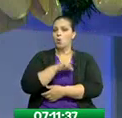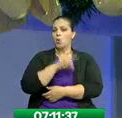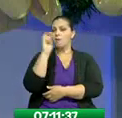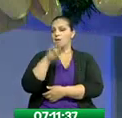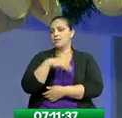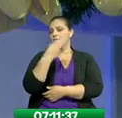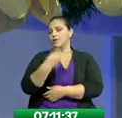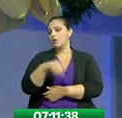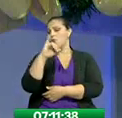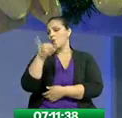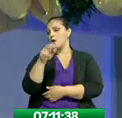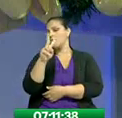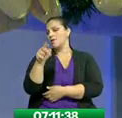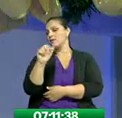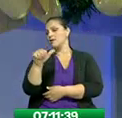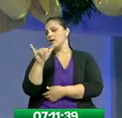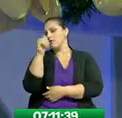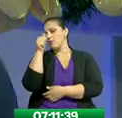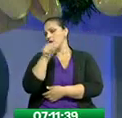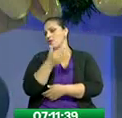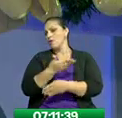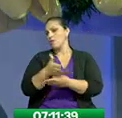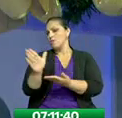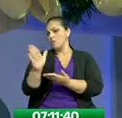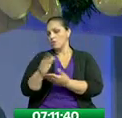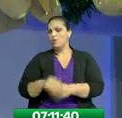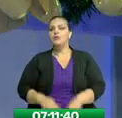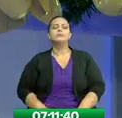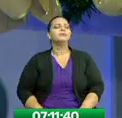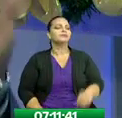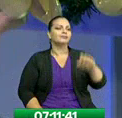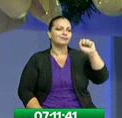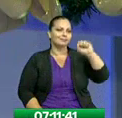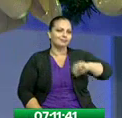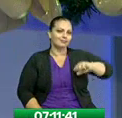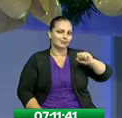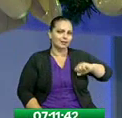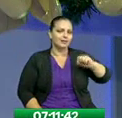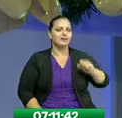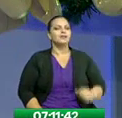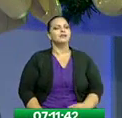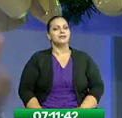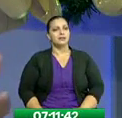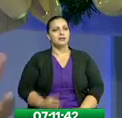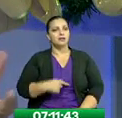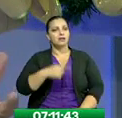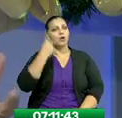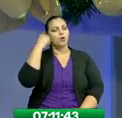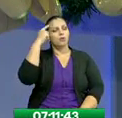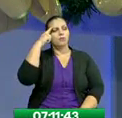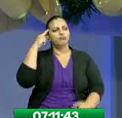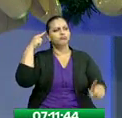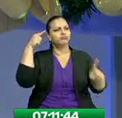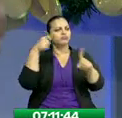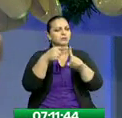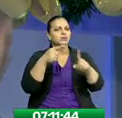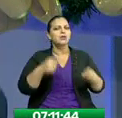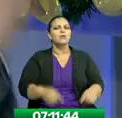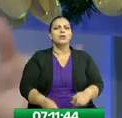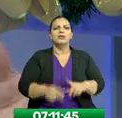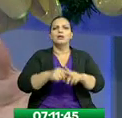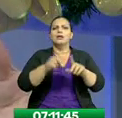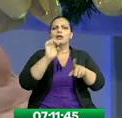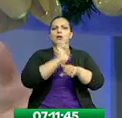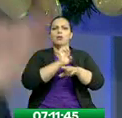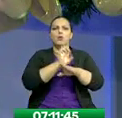ideal, hacia allá es donde buscamos exacto, llegar. Exacto, ese es el objetivo del segundo gran esfuerzo. Igualmente hemos ya logrado avanzar muchísimo, hemos logrado tanto